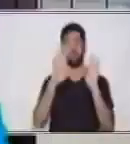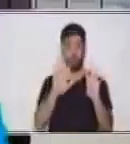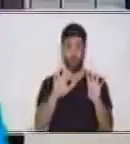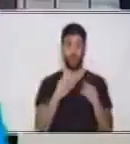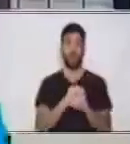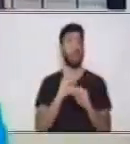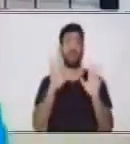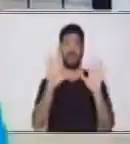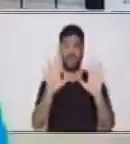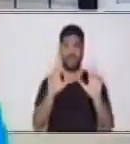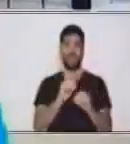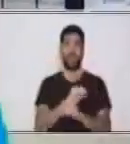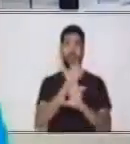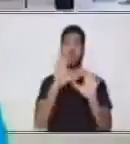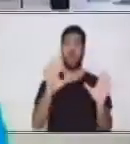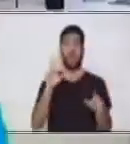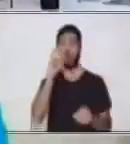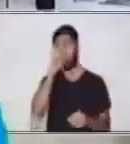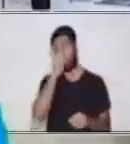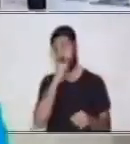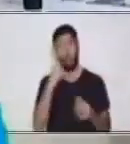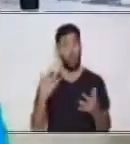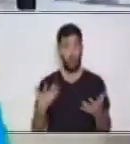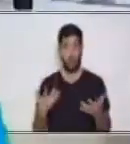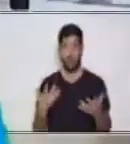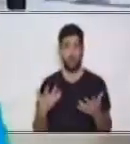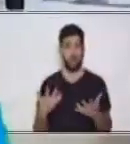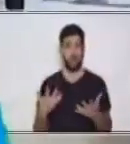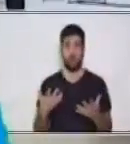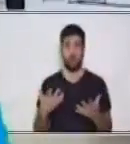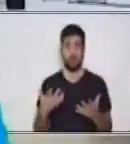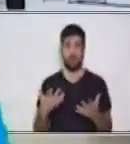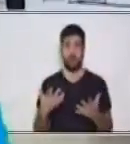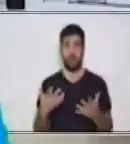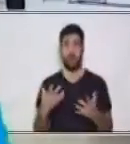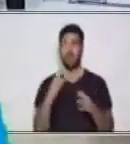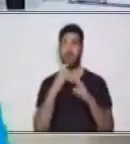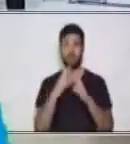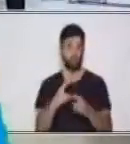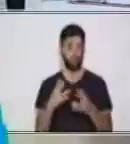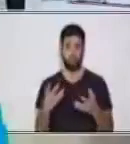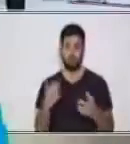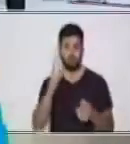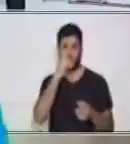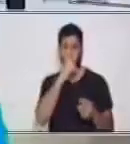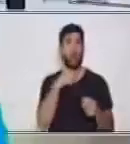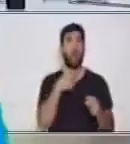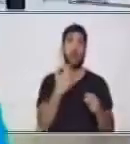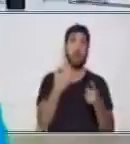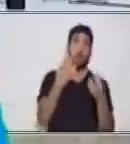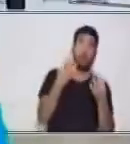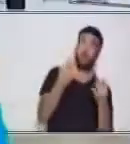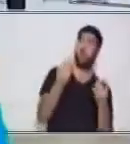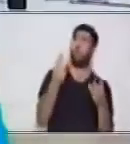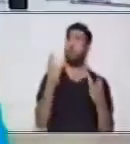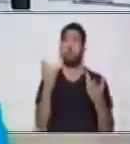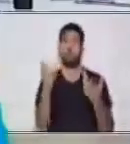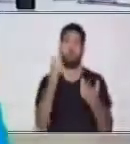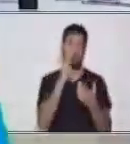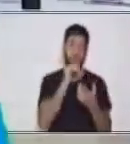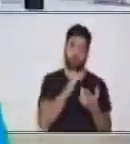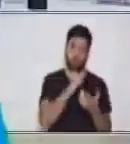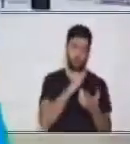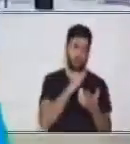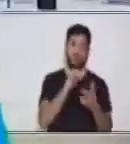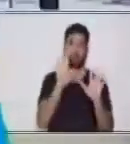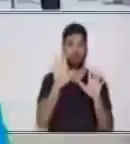No se pudo medir, este grupo de alumnos no pudo medir a las 10 de la mañana ni 3 de la tarde. Quiere decir que a las 10 de la